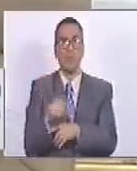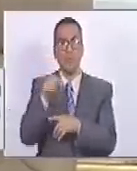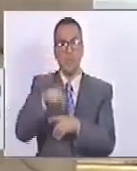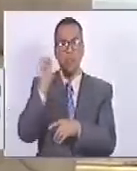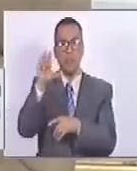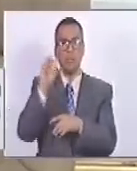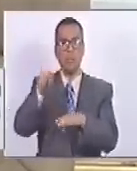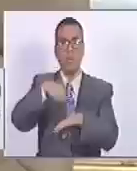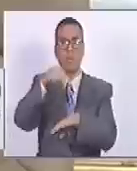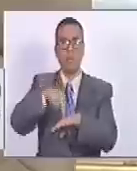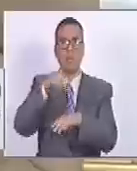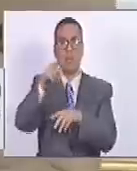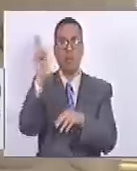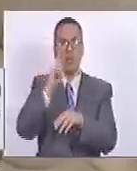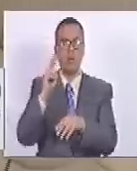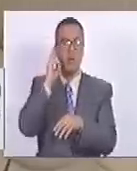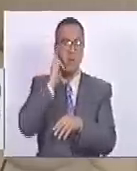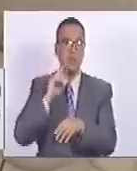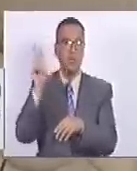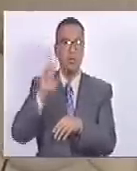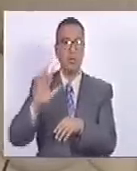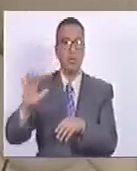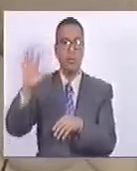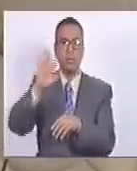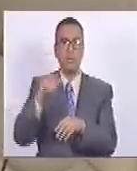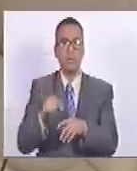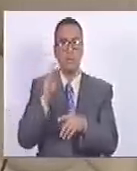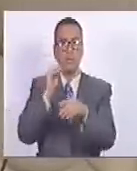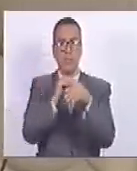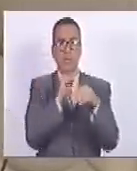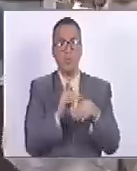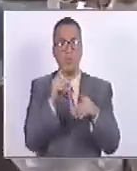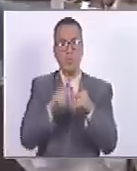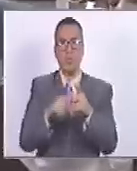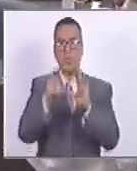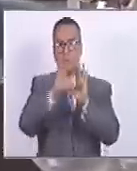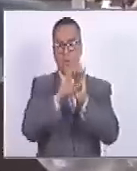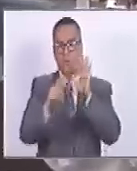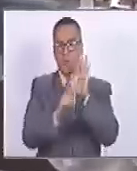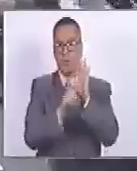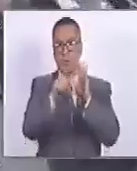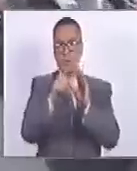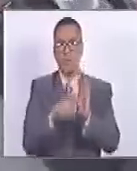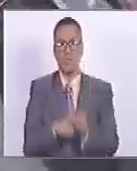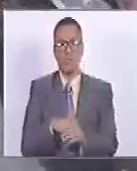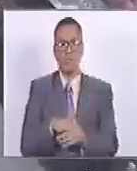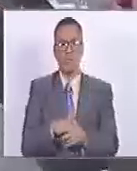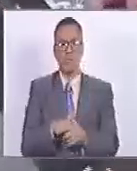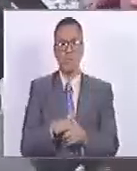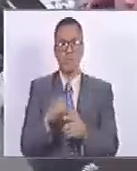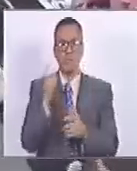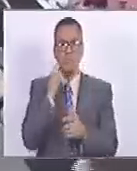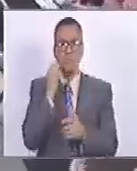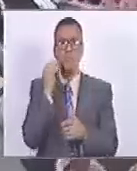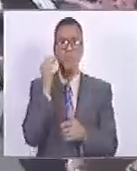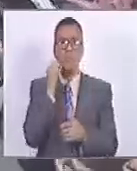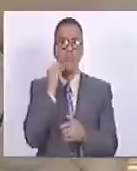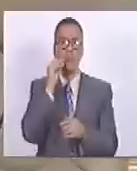Asamblea Nacional de la República Bolivariana de Venezuela, como consta en esta Constitución. ¡Bobos!